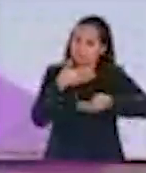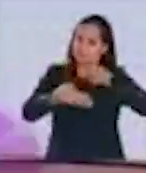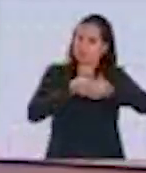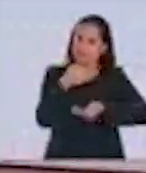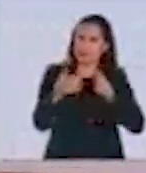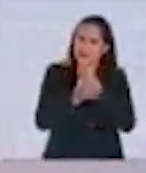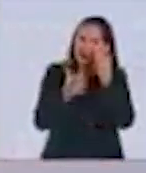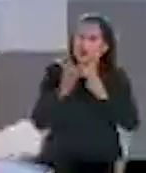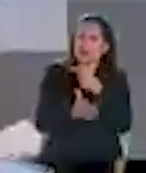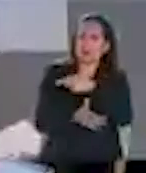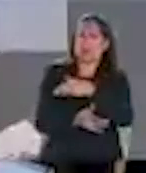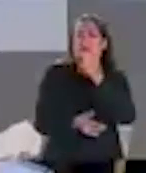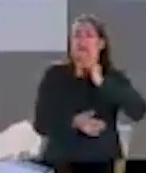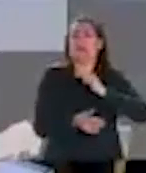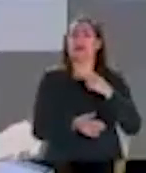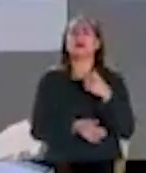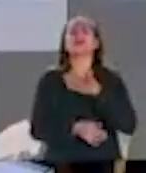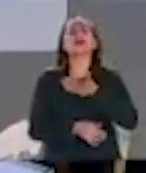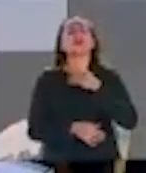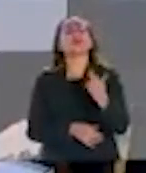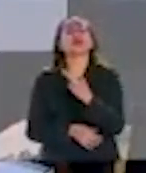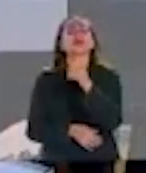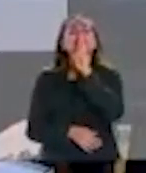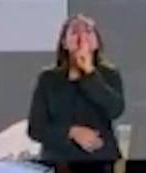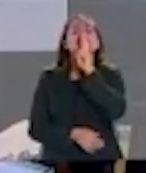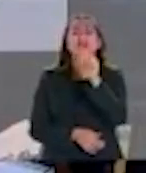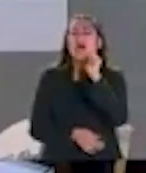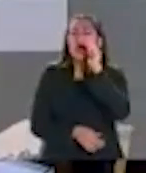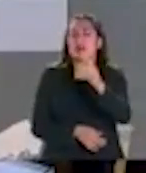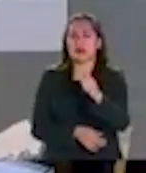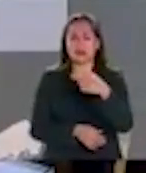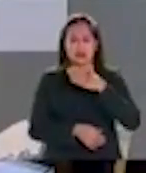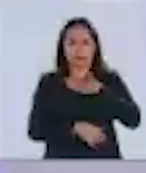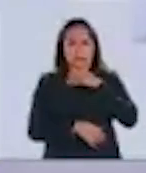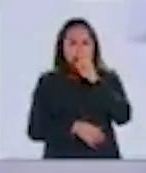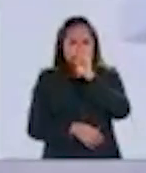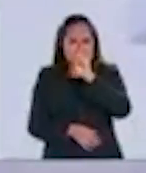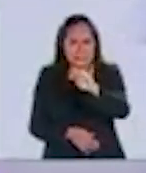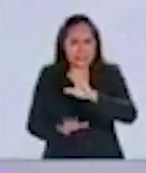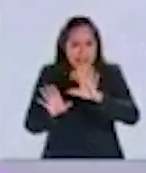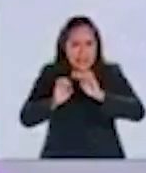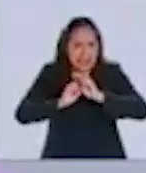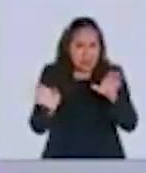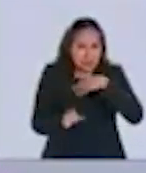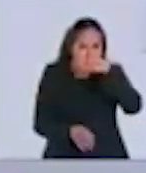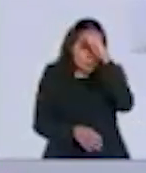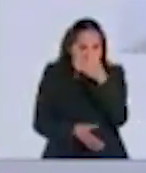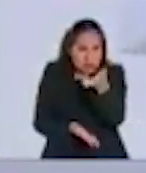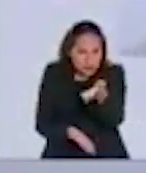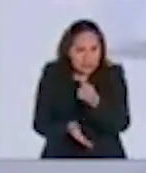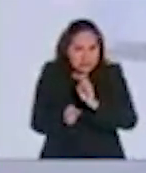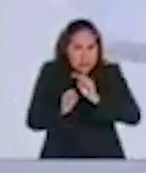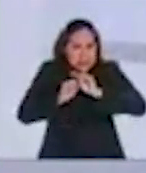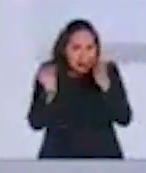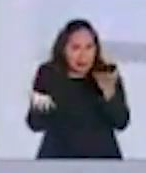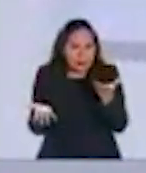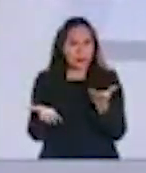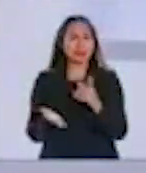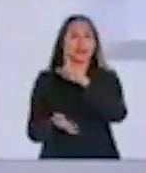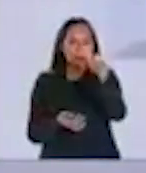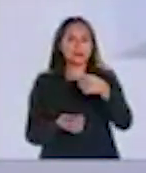que pregunté a contestó usted algo candidato si te contesté que por supuesto que estoy absolutamente de acuerdo y haré un comentario en mis últimos 20 segundos